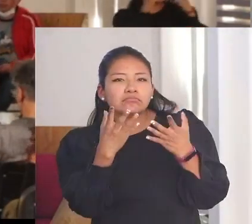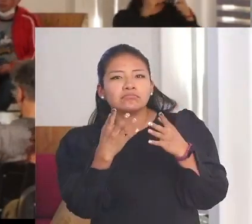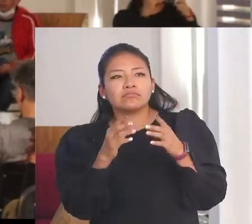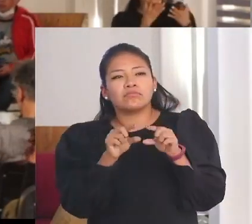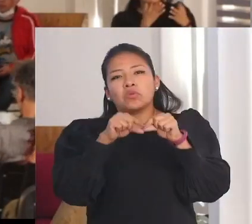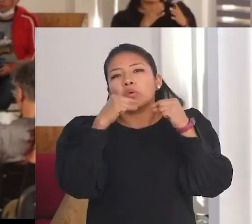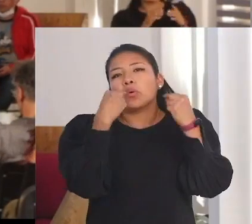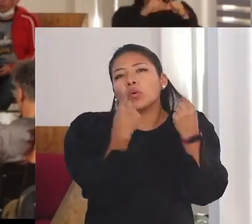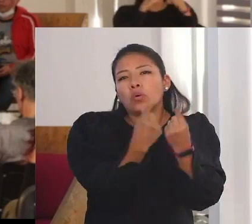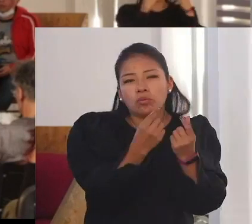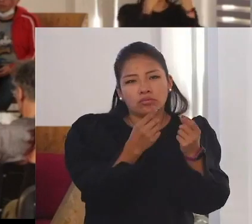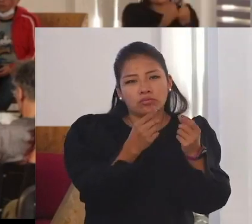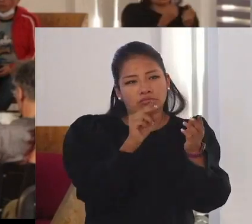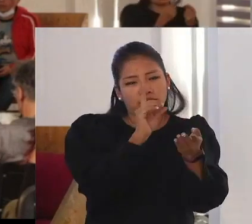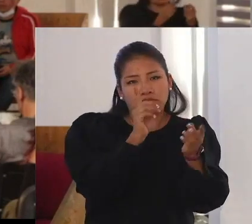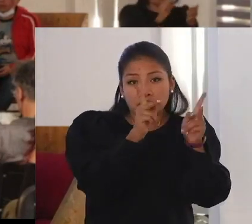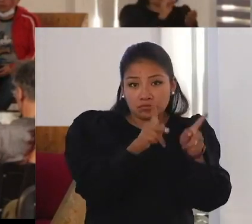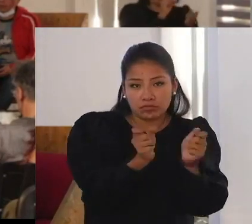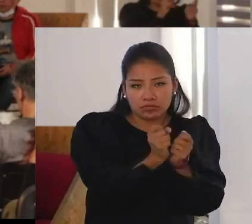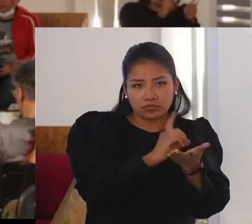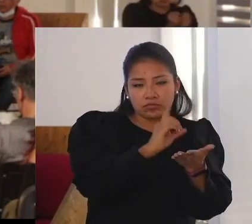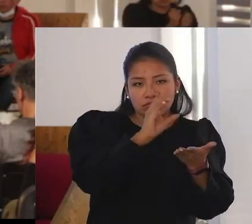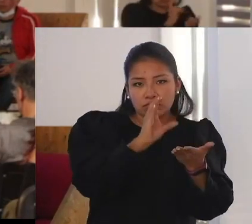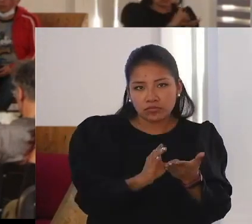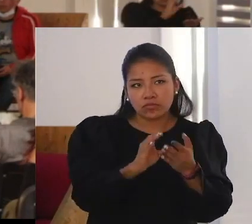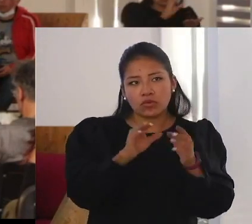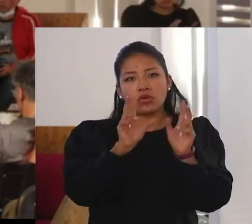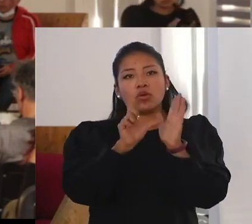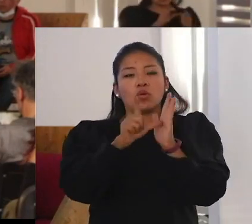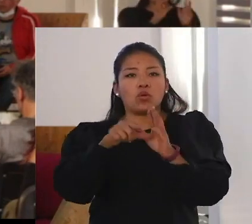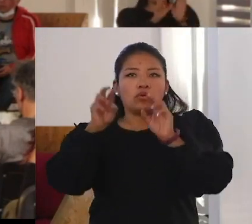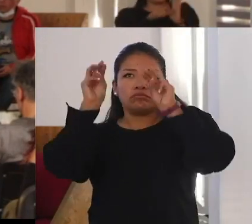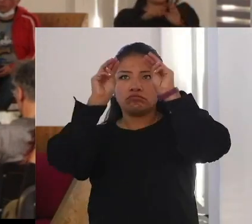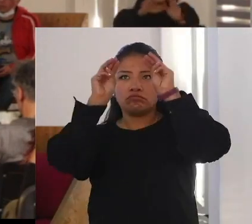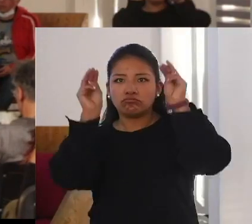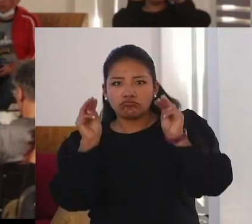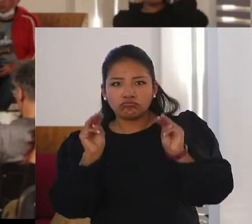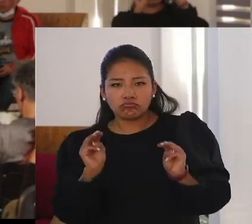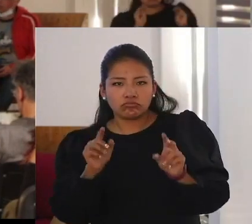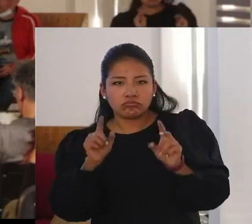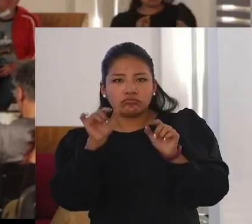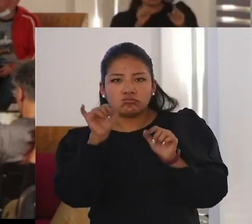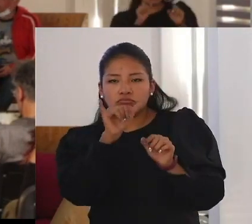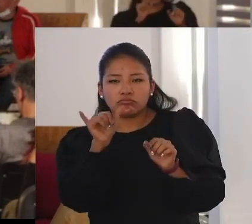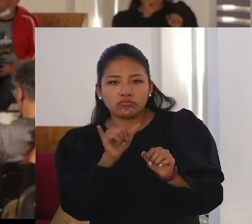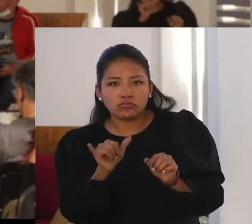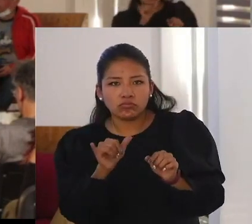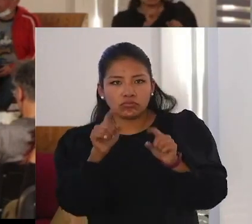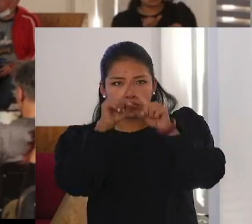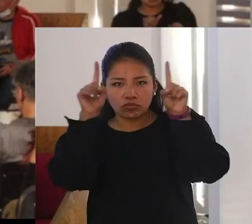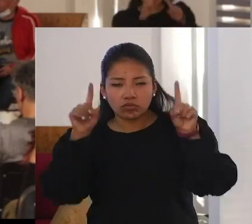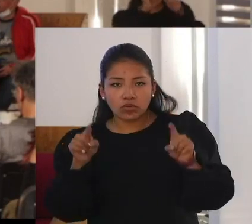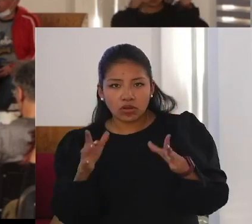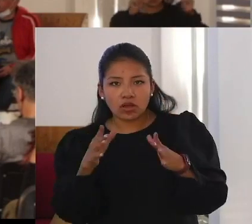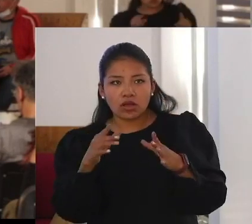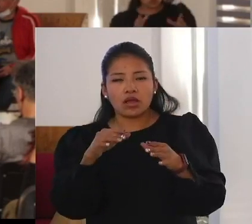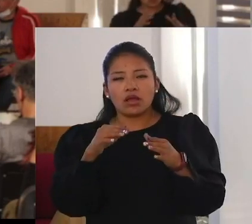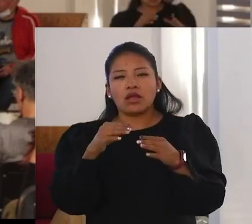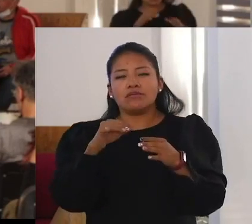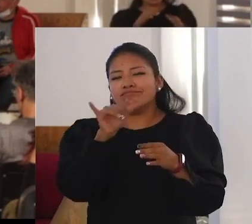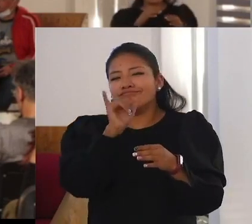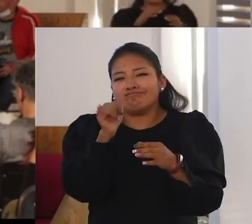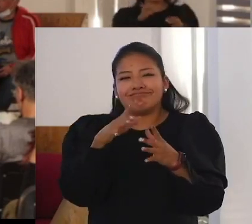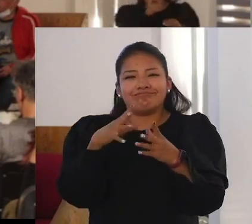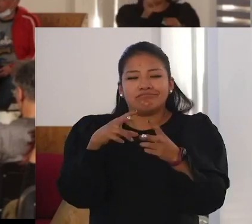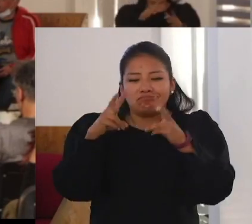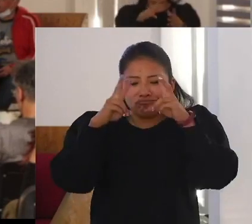discapacidad luego hicimos mapas con las organizaciones este también hicimos un mapeo de la memoria de la historia del